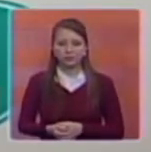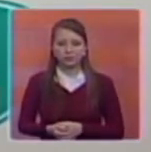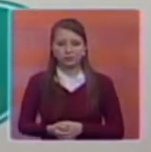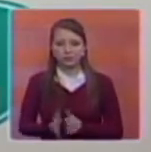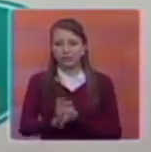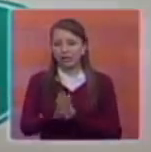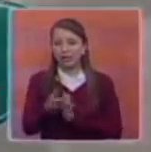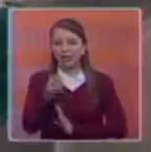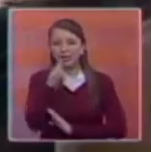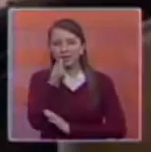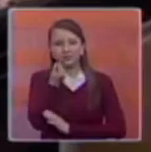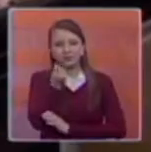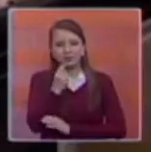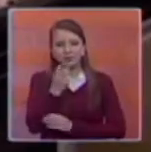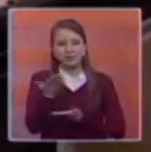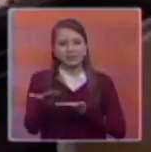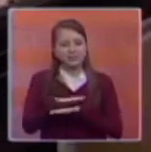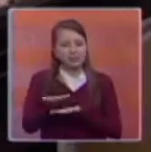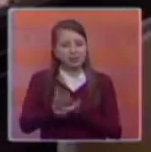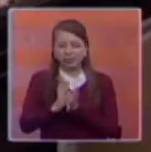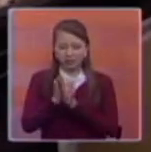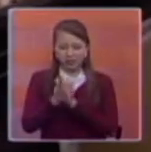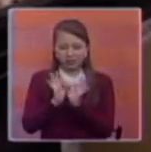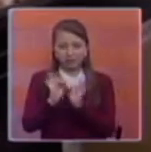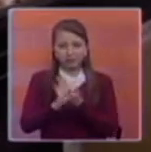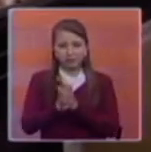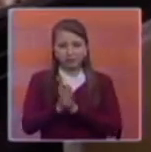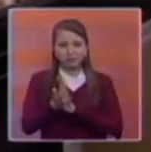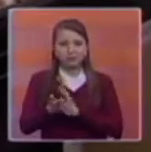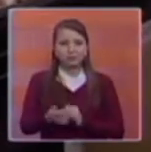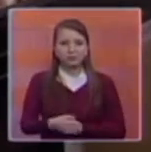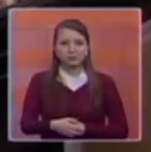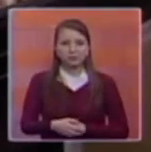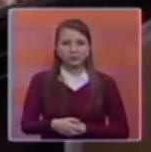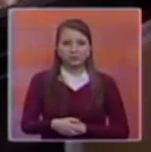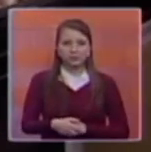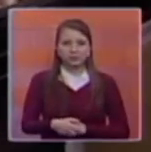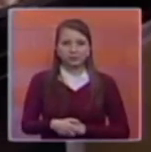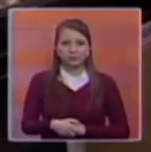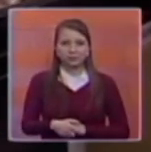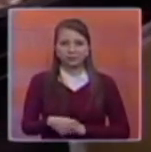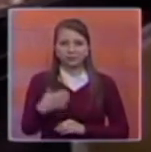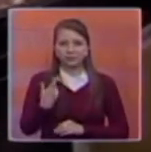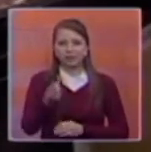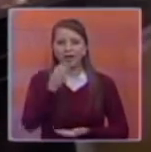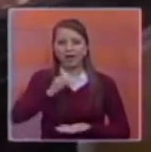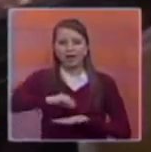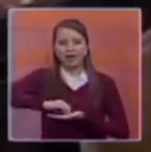ningún trocito de cebolla, ni ningún trocito de nada. Entonces vamos a ponerle el ajito.